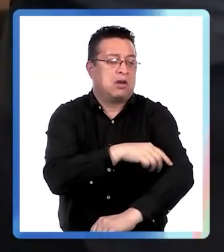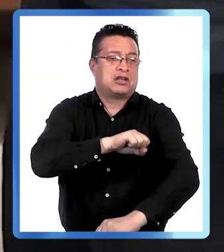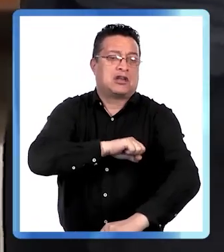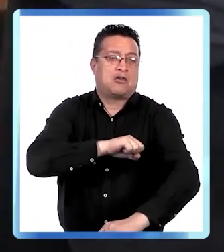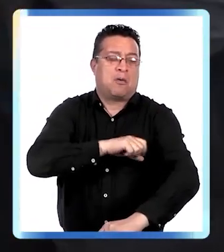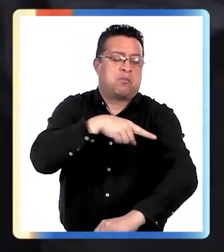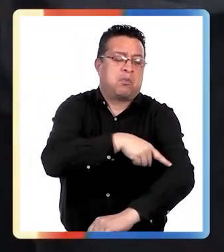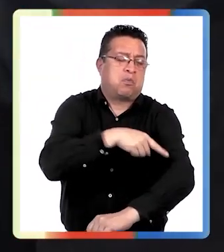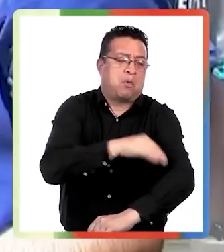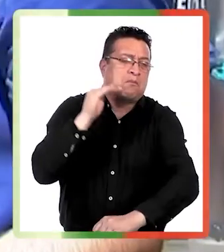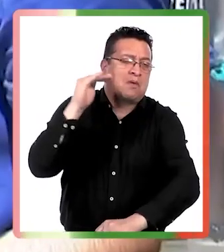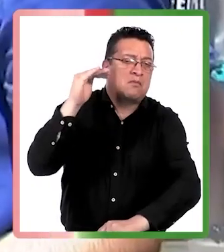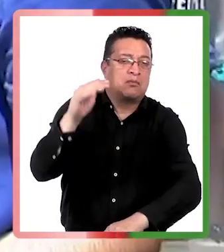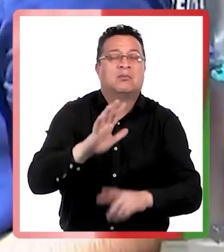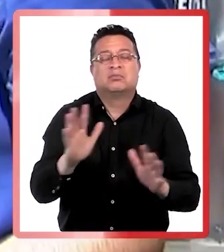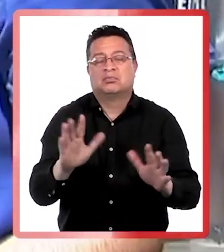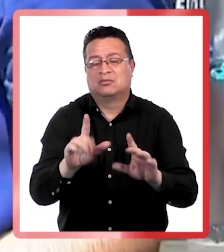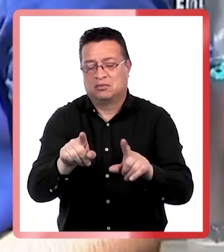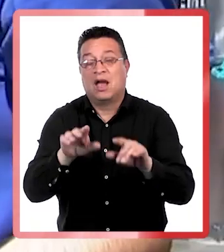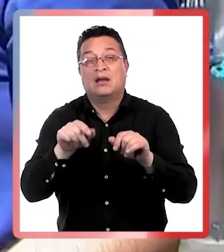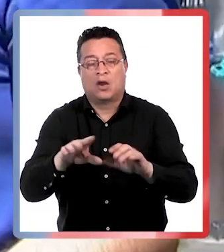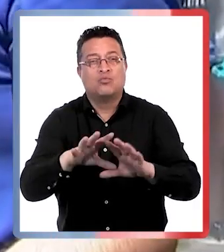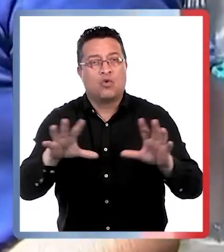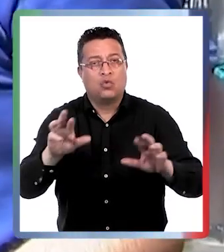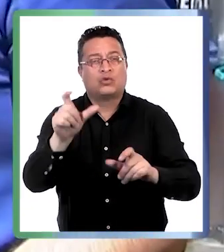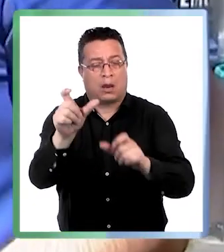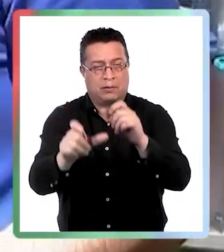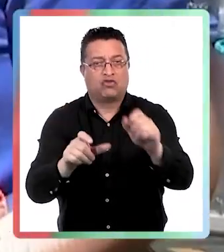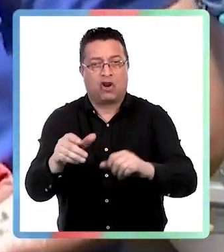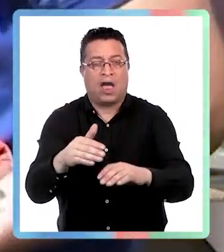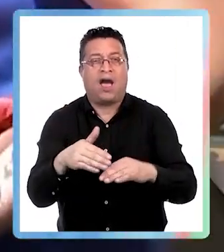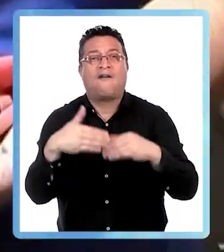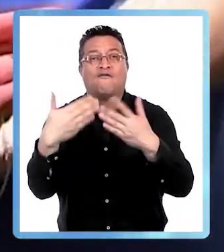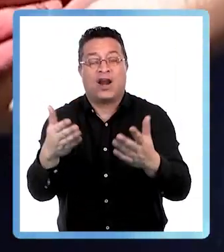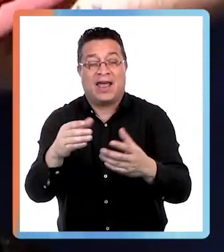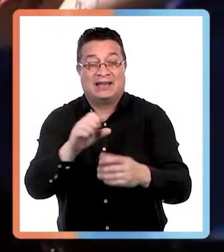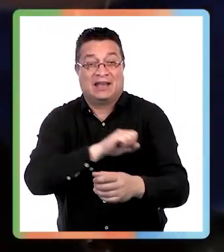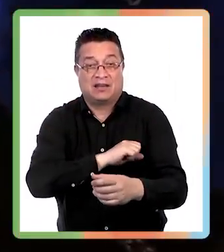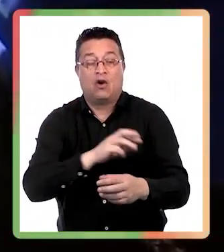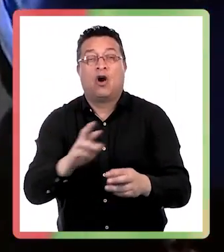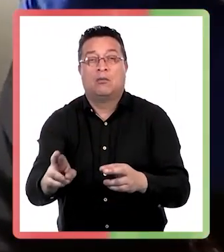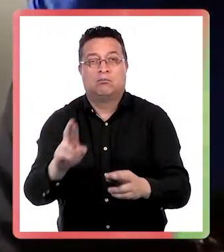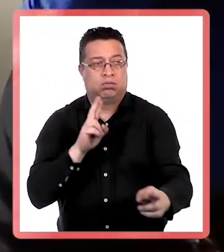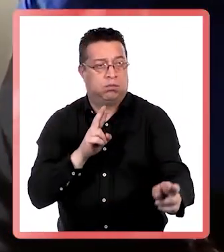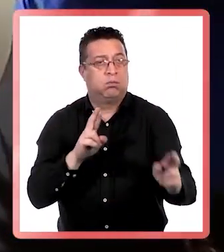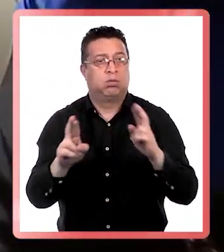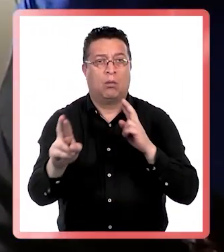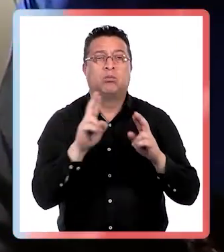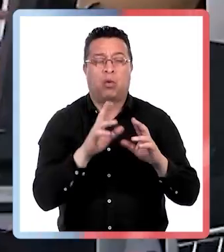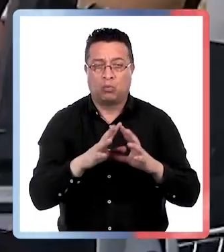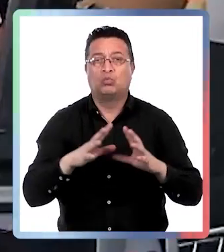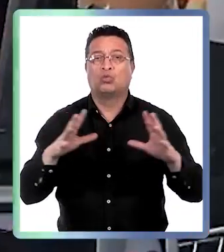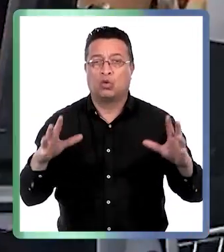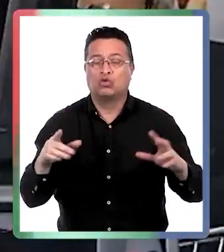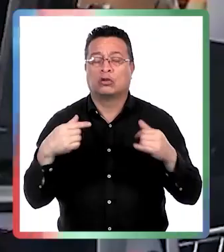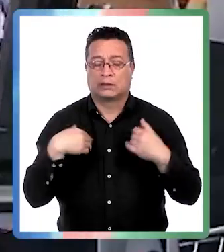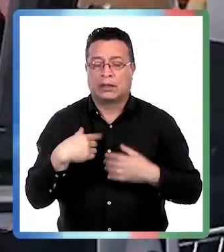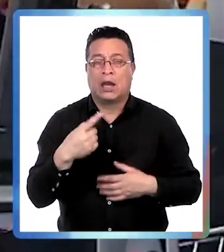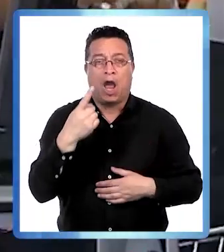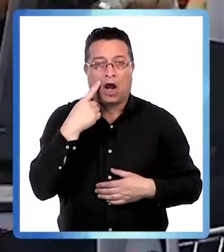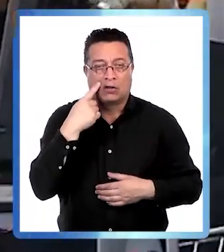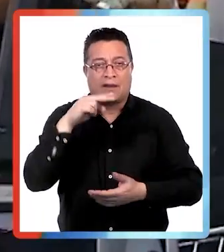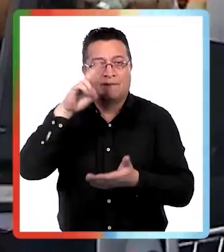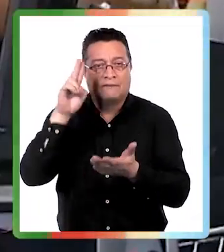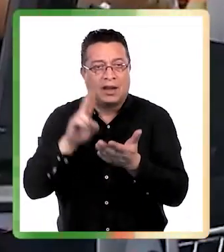Santiago, Santiago, Santiago, y la verdad es que estas son encuestas que está respondiendo mucha gente de fuera de Santiago, ¿no? De las otras regiones de nuestro país, y por eso